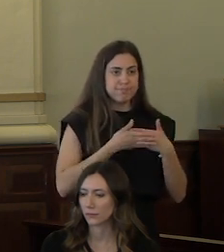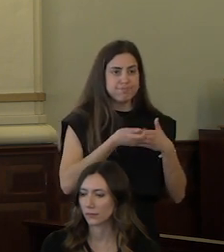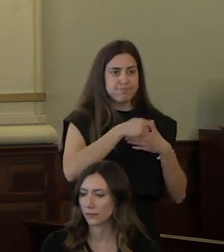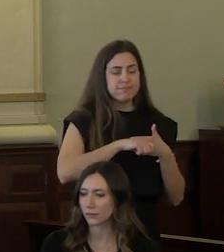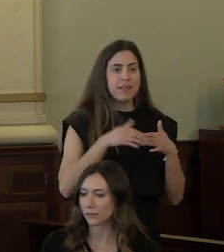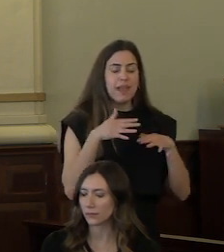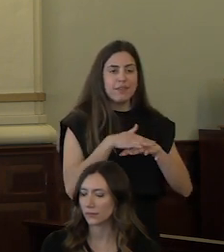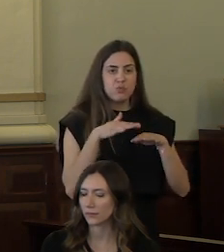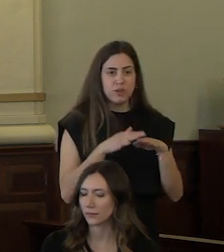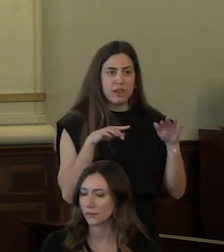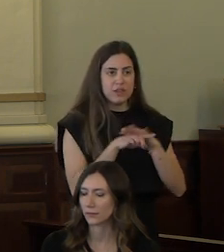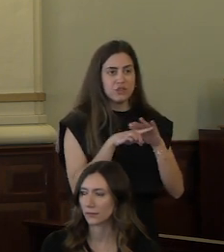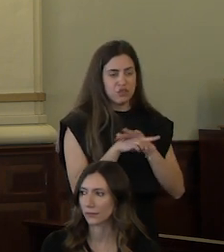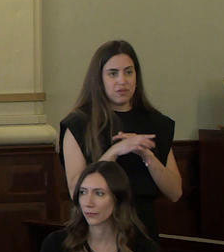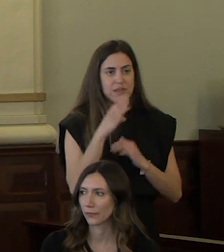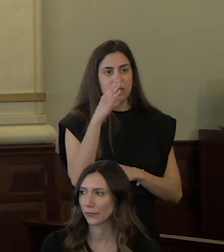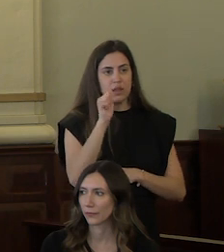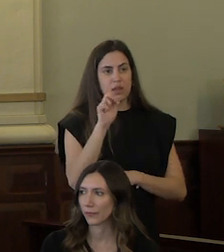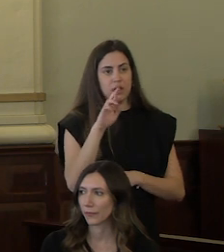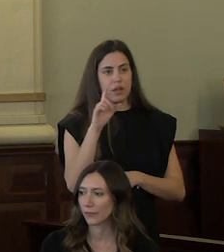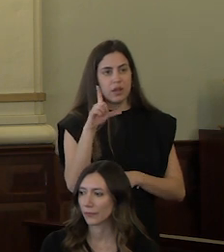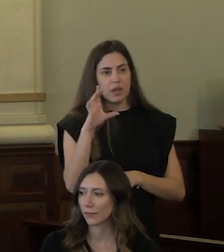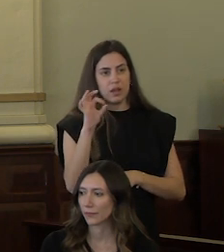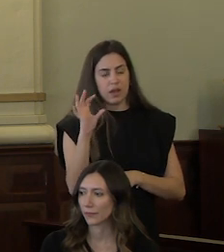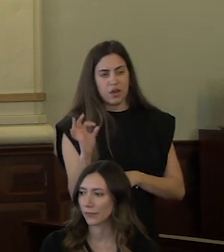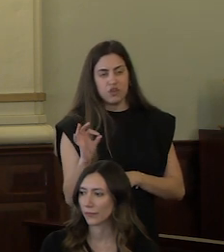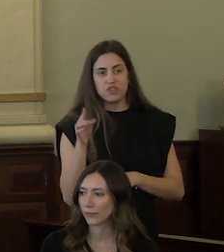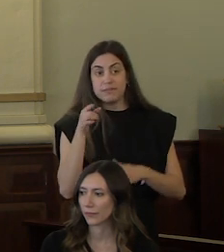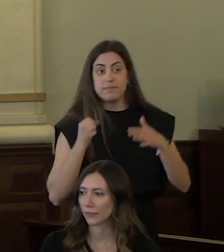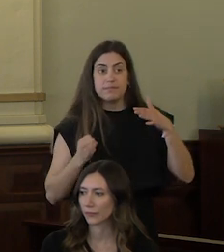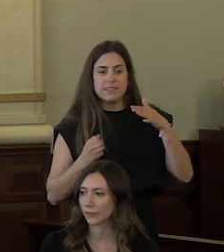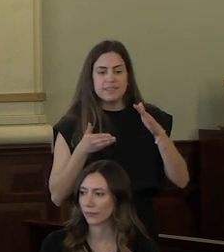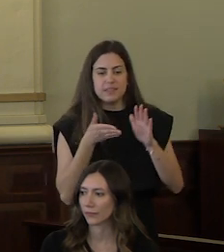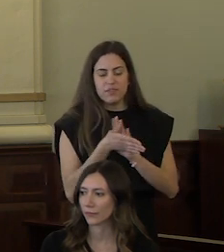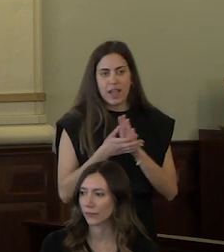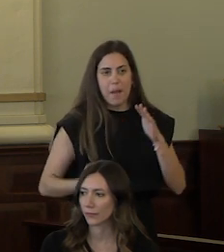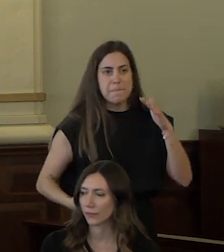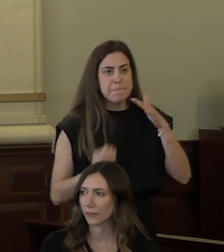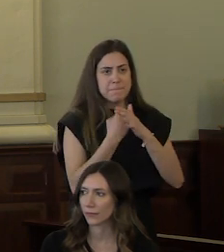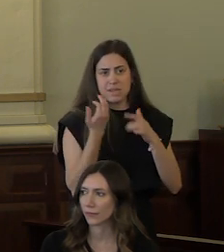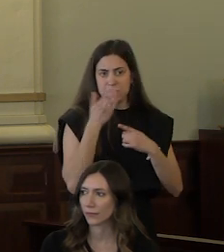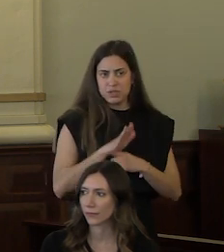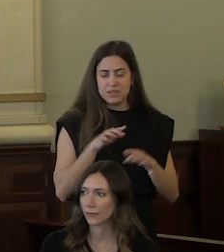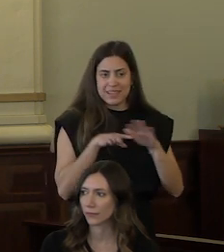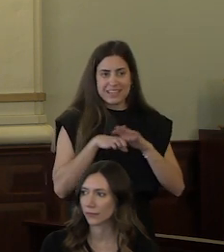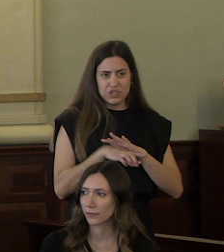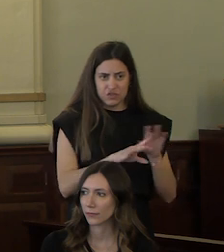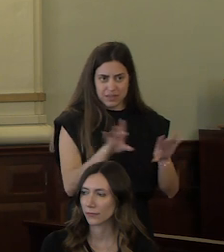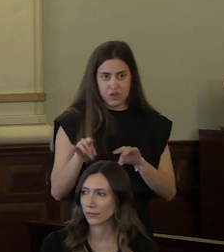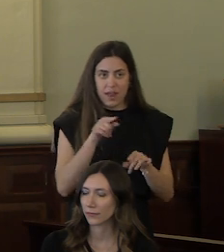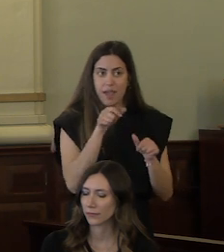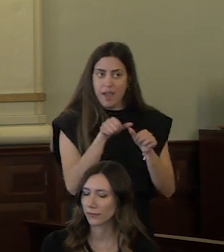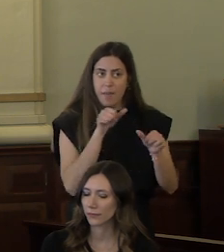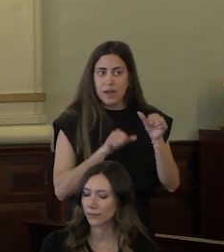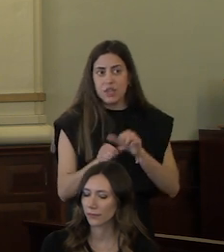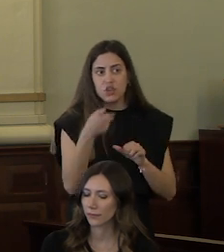estructuras de gestión. Carlos es el máximo representante responsable de la gestión a nivel territorial y a partir de ahí nombramos